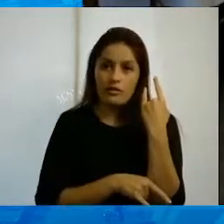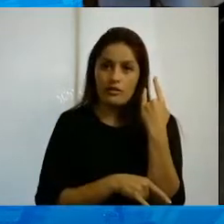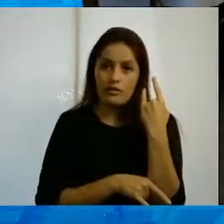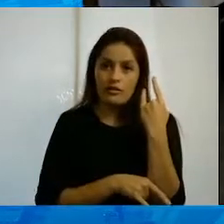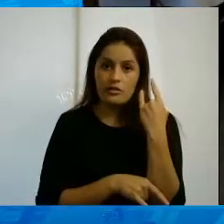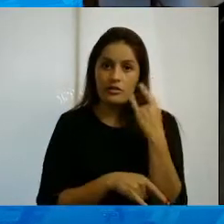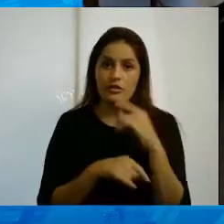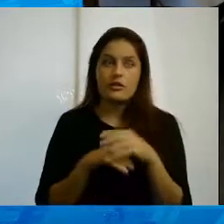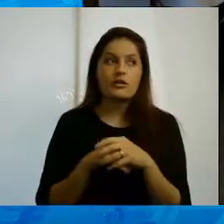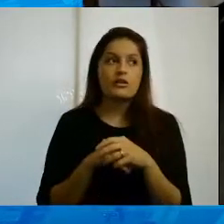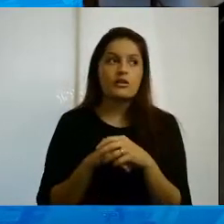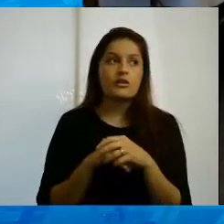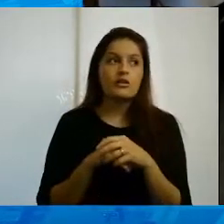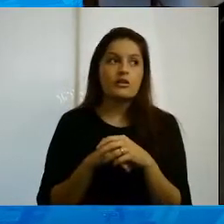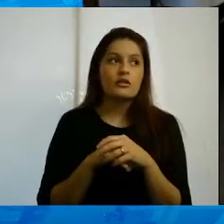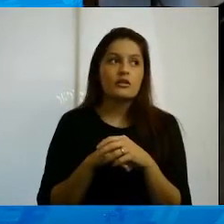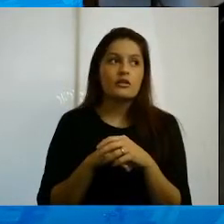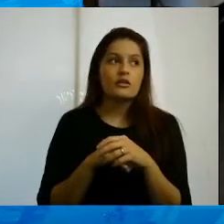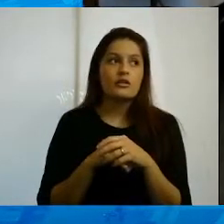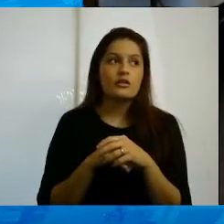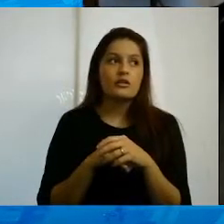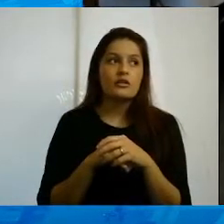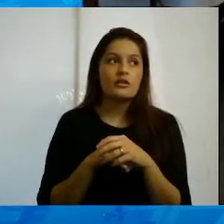subrogante o suplente, me pierdo ahí en eso,